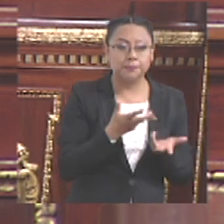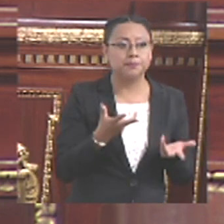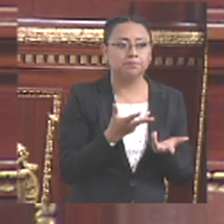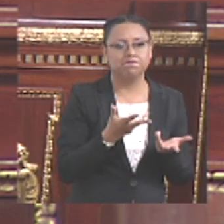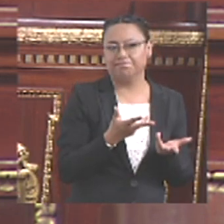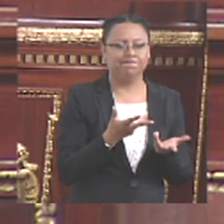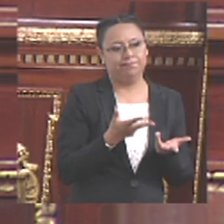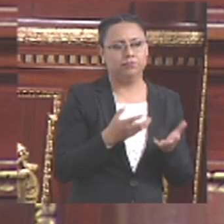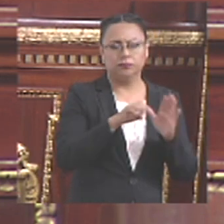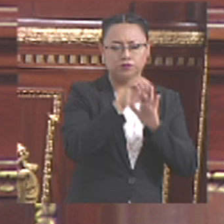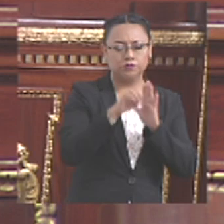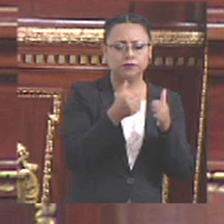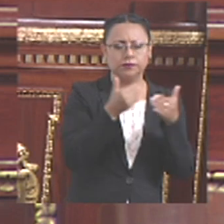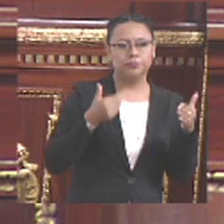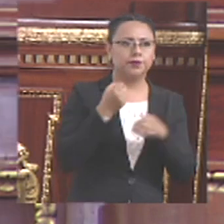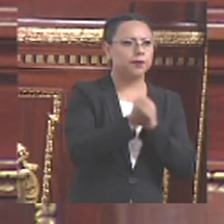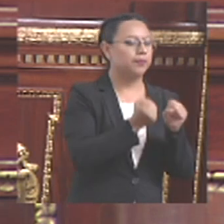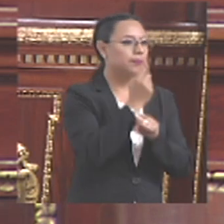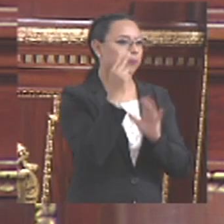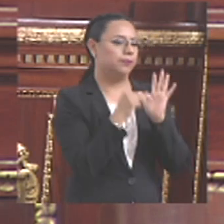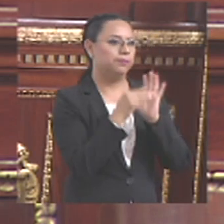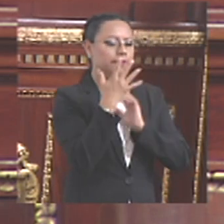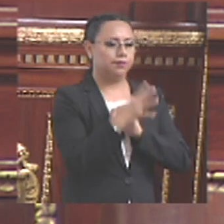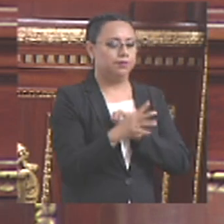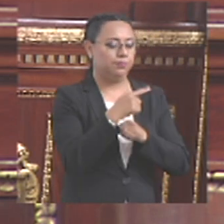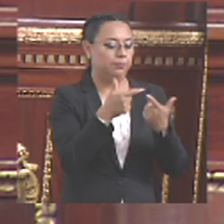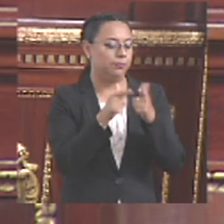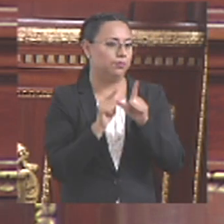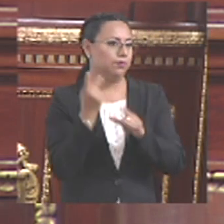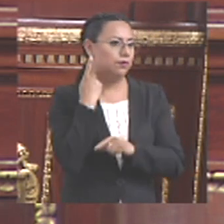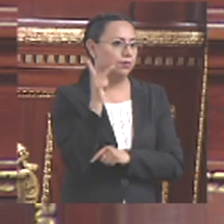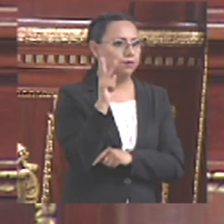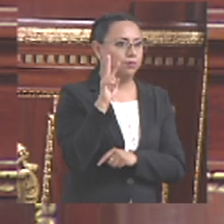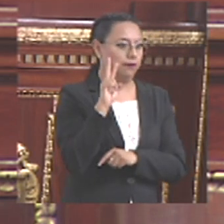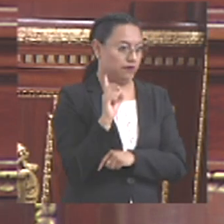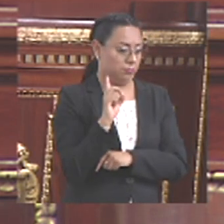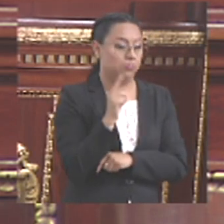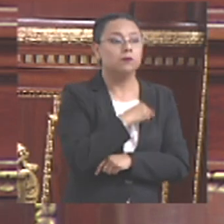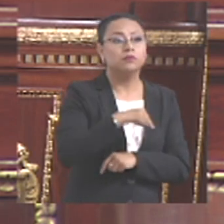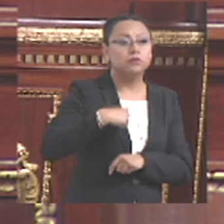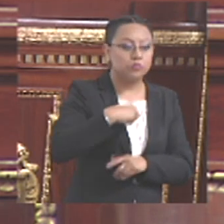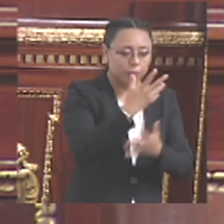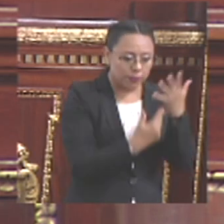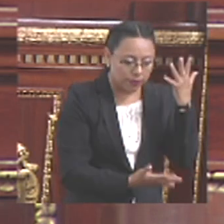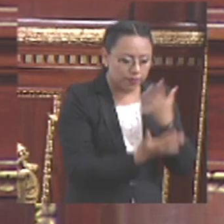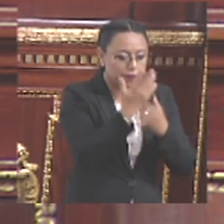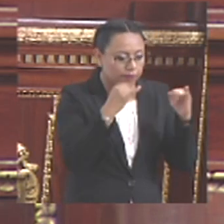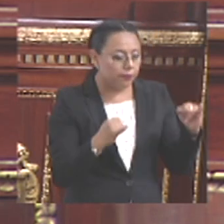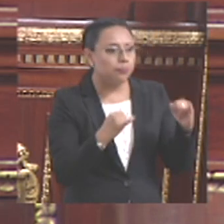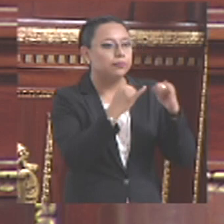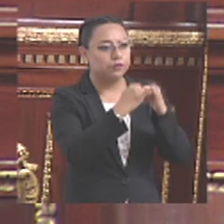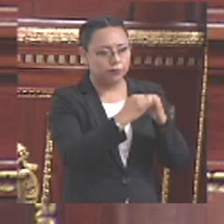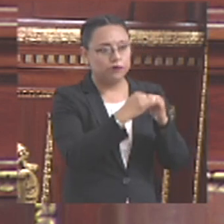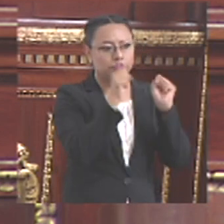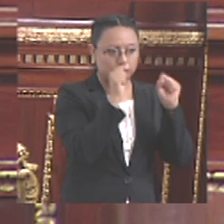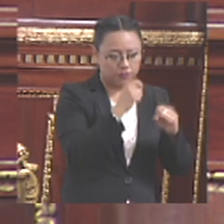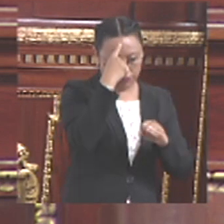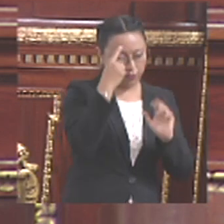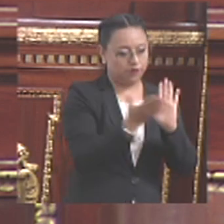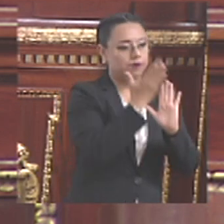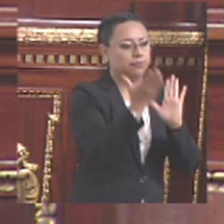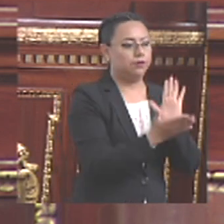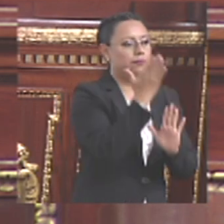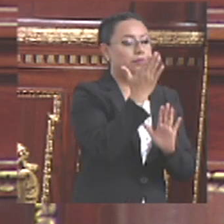el 2010 creamos en el PRD el Instituto para la Seguridad de las Construcciones, creamos en el 2017